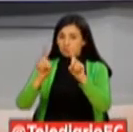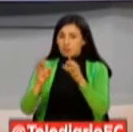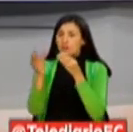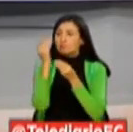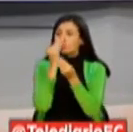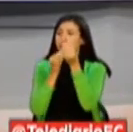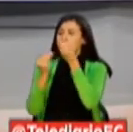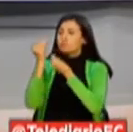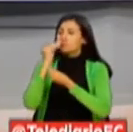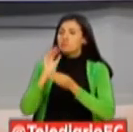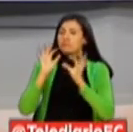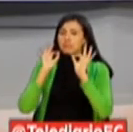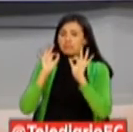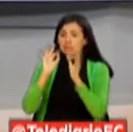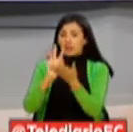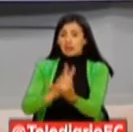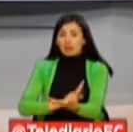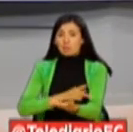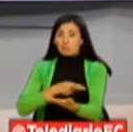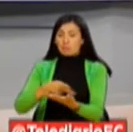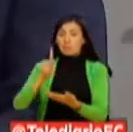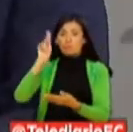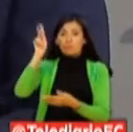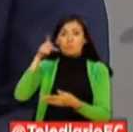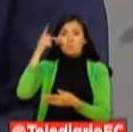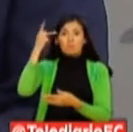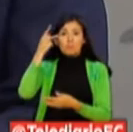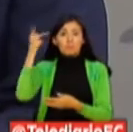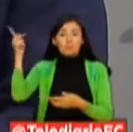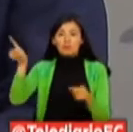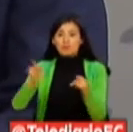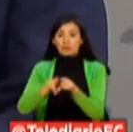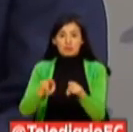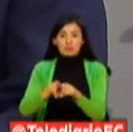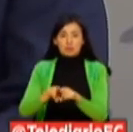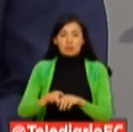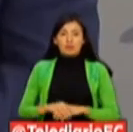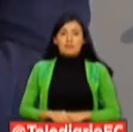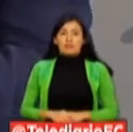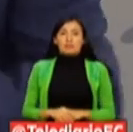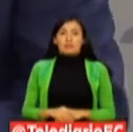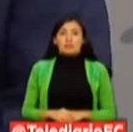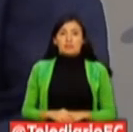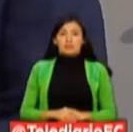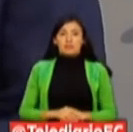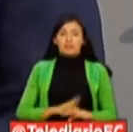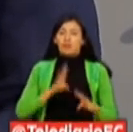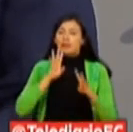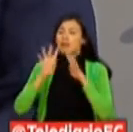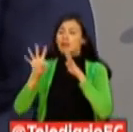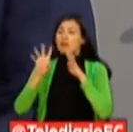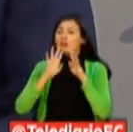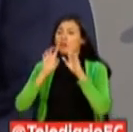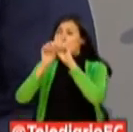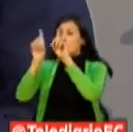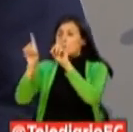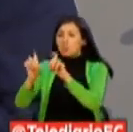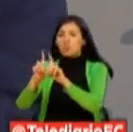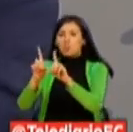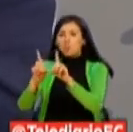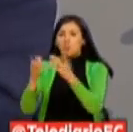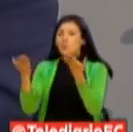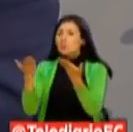de esto y ha escrito sobre esto y ha probado muchas fanescas, creo también, le vamos a preguntar cuál es el